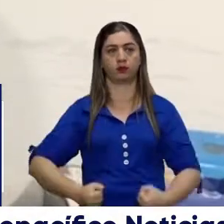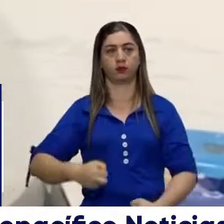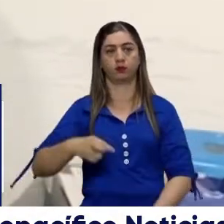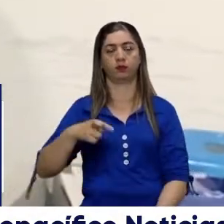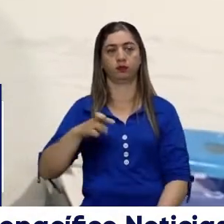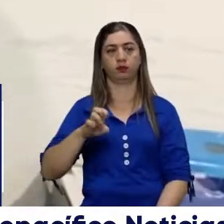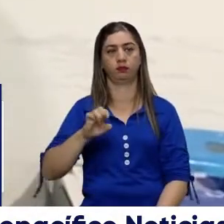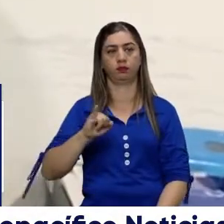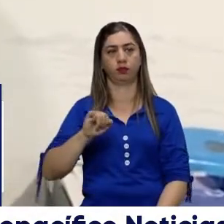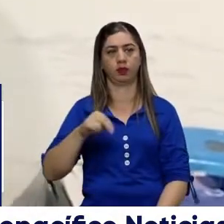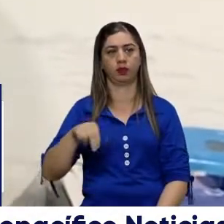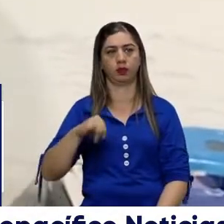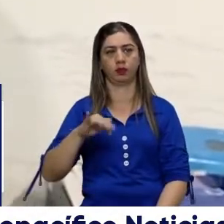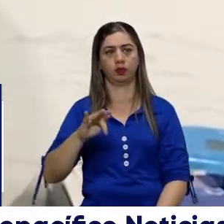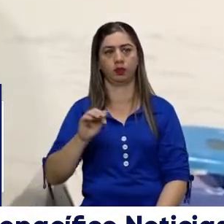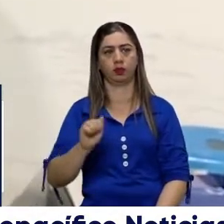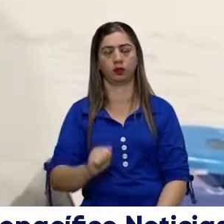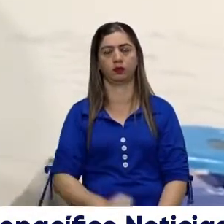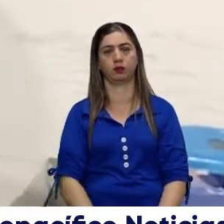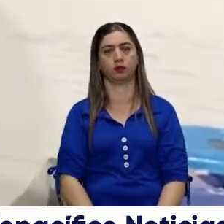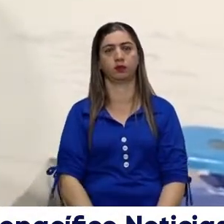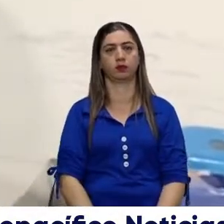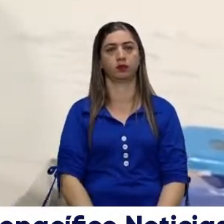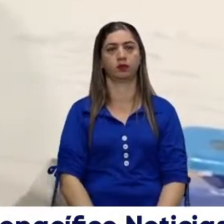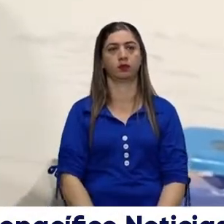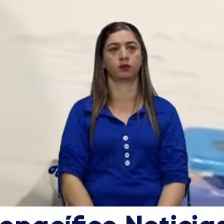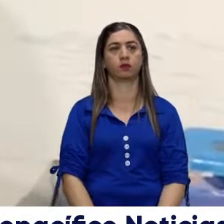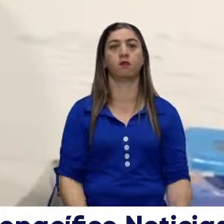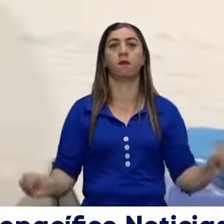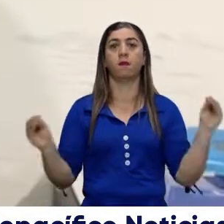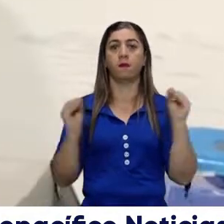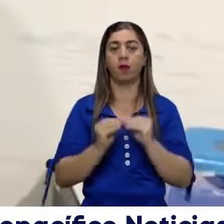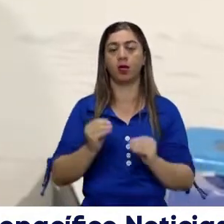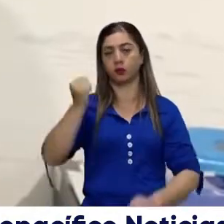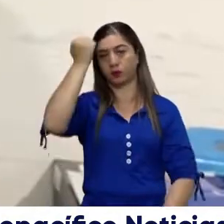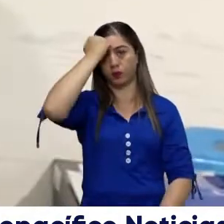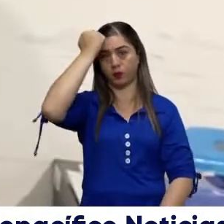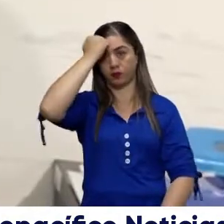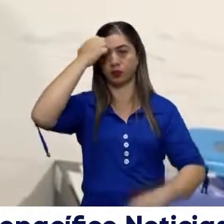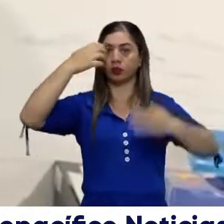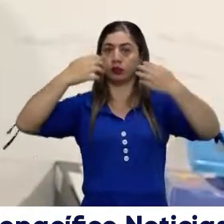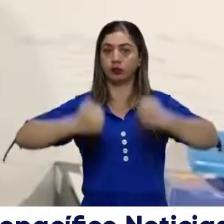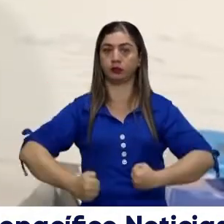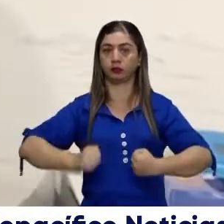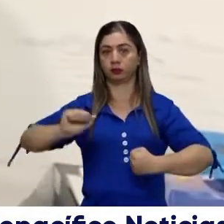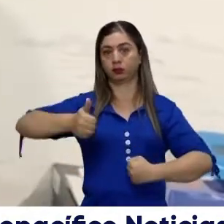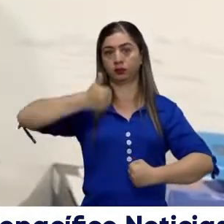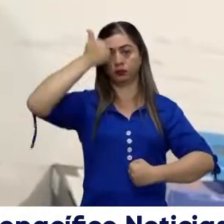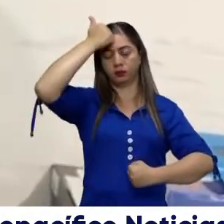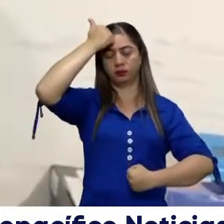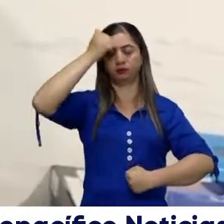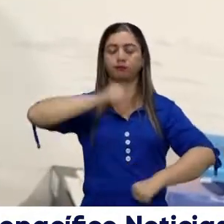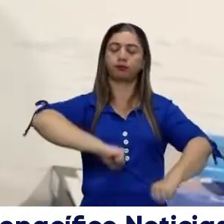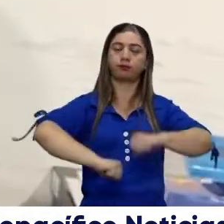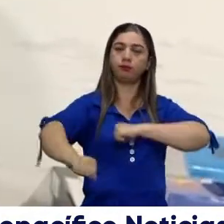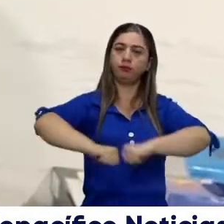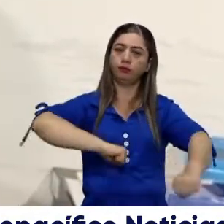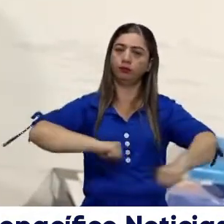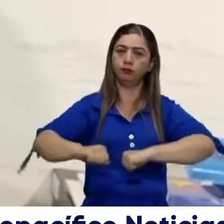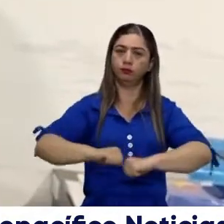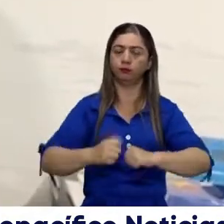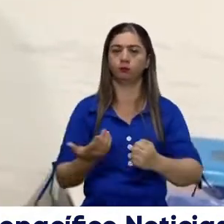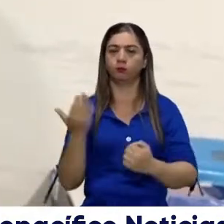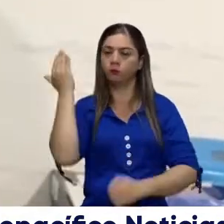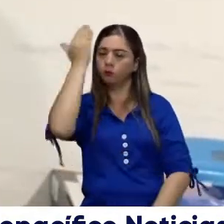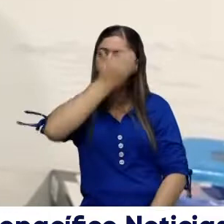Peñita y los docentes de la sede principal estamos haciendo en el